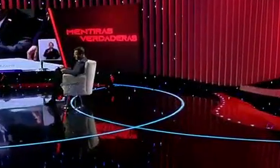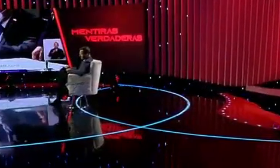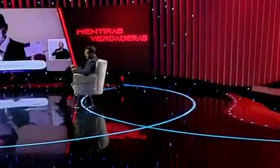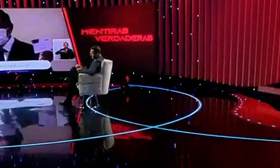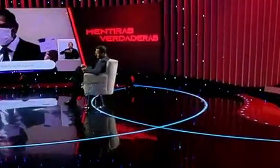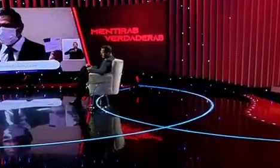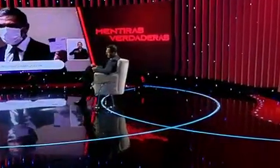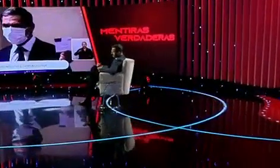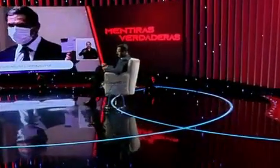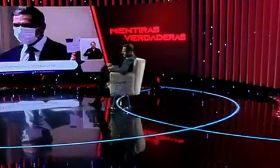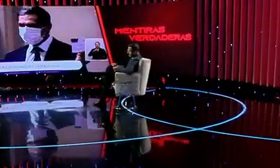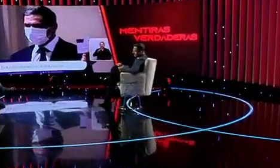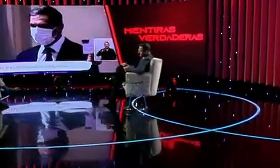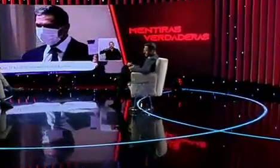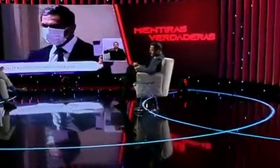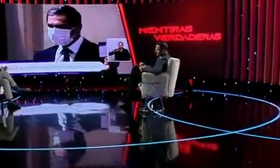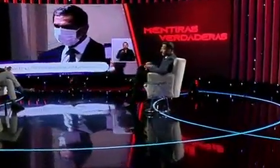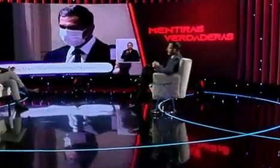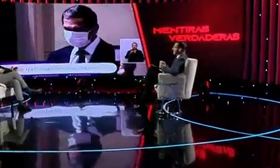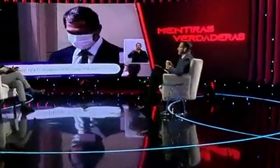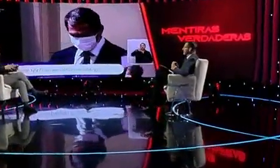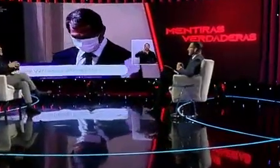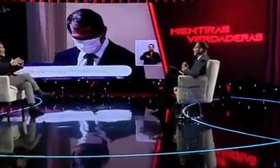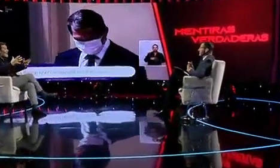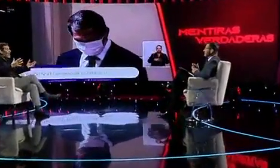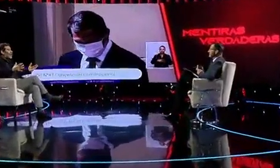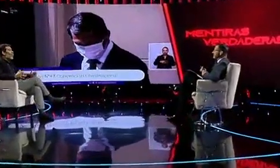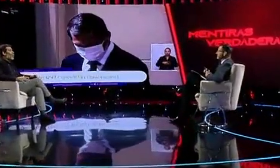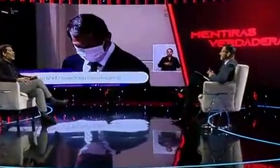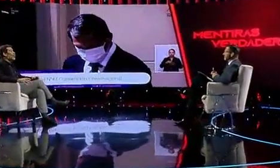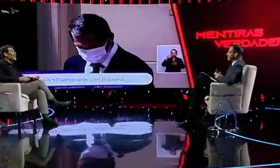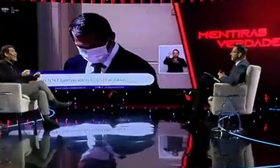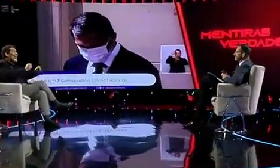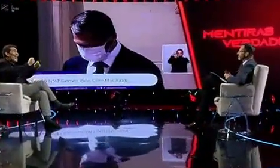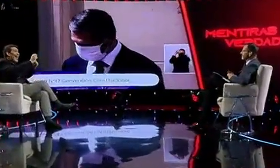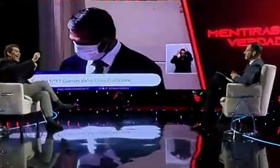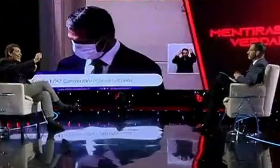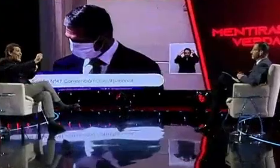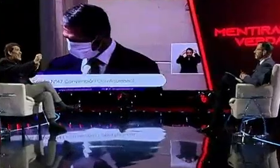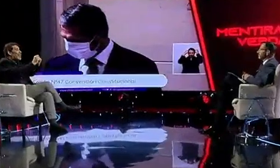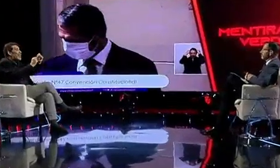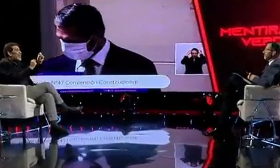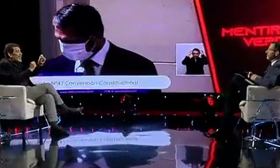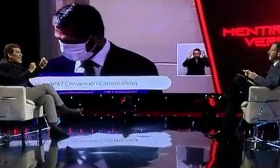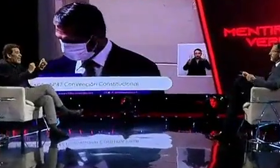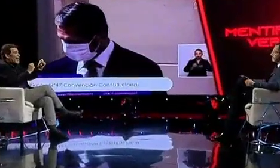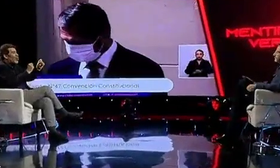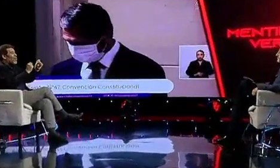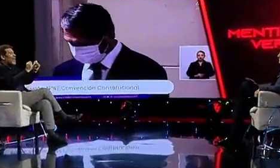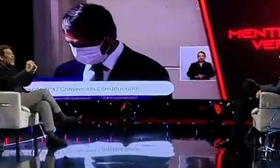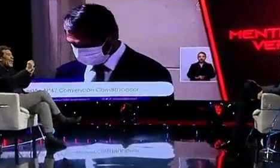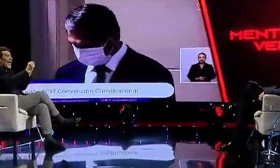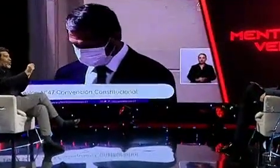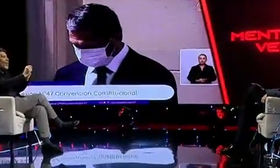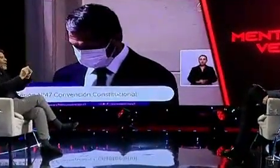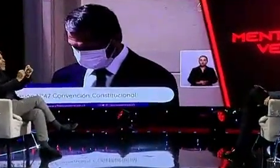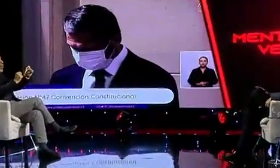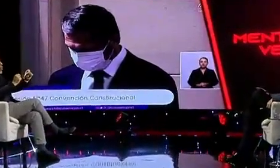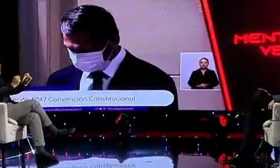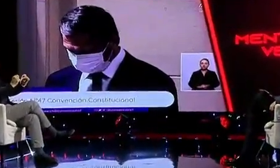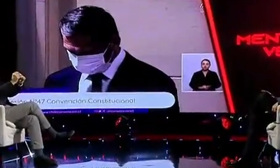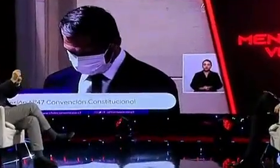de una suerte de aritmética variable, ¿no es cierto?, o diversa, cuando tú tienes que llegar a hacer este tipo de entendimientos,